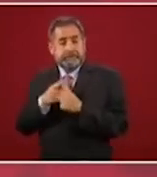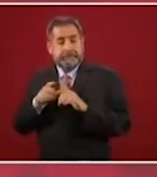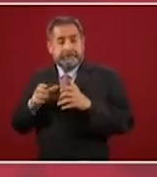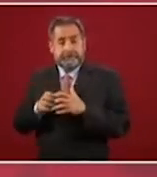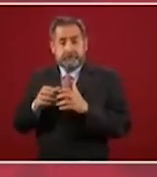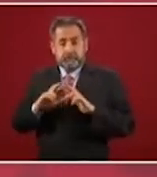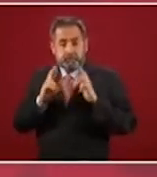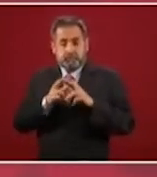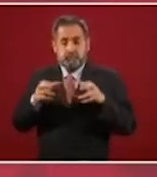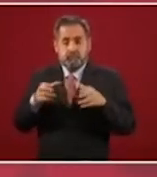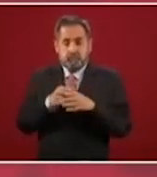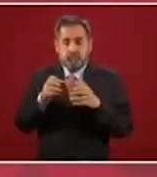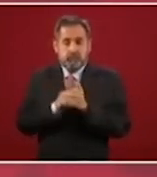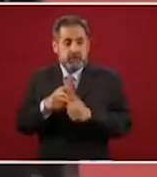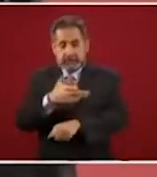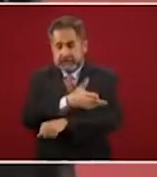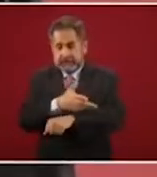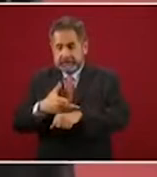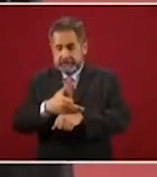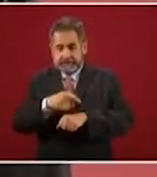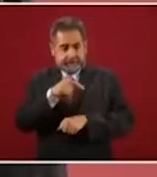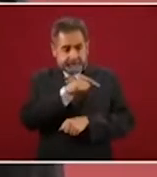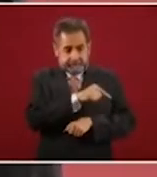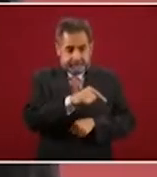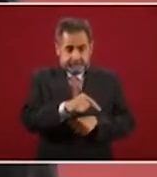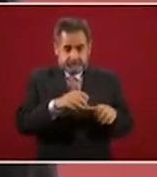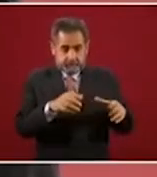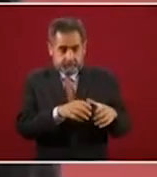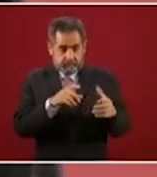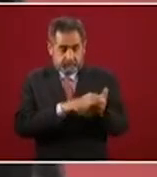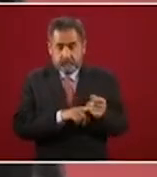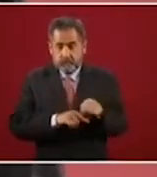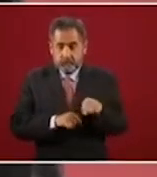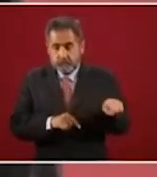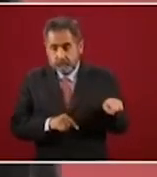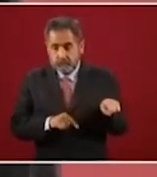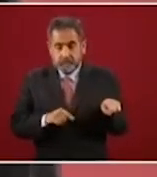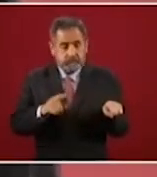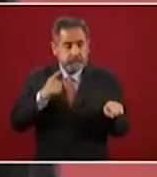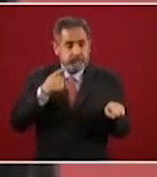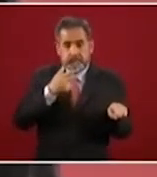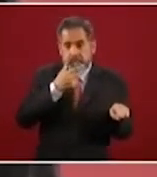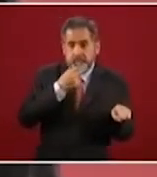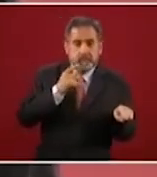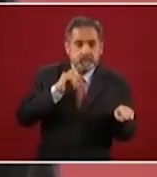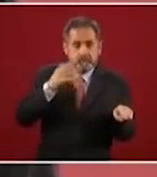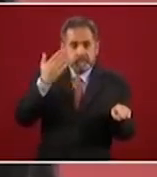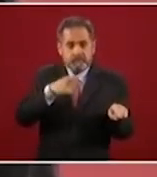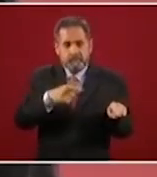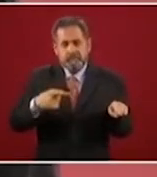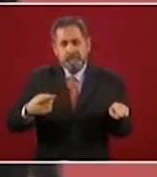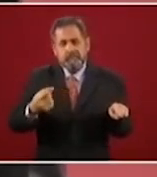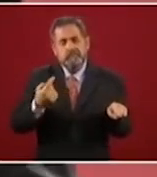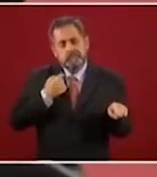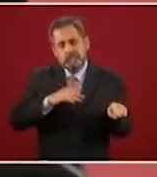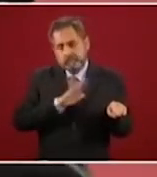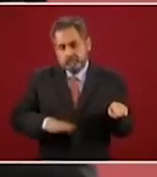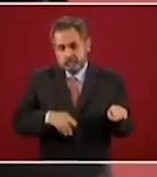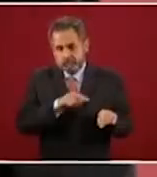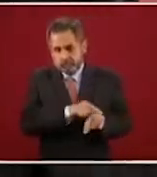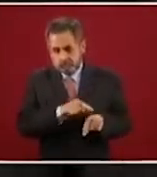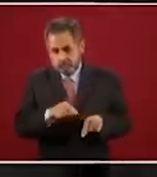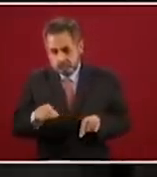una reunión con los familiares de las señoras y de los niños que perdieron la vida.